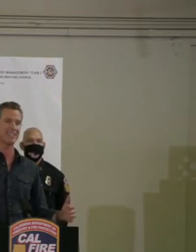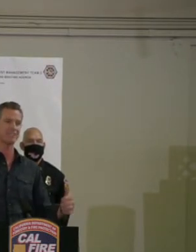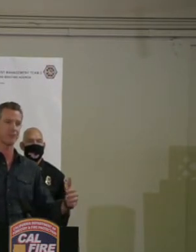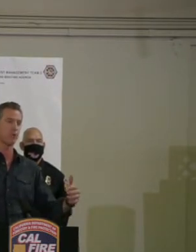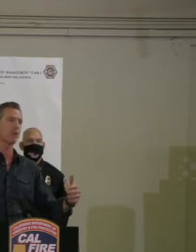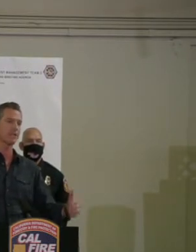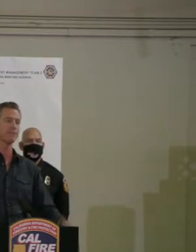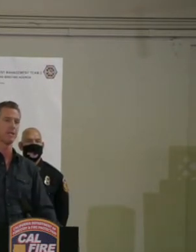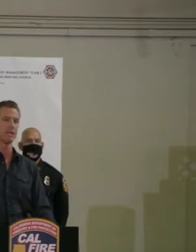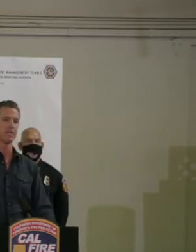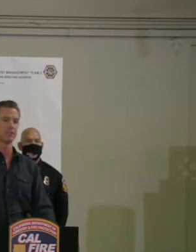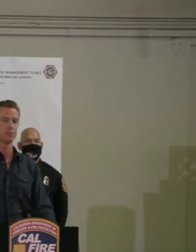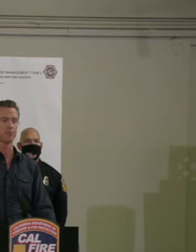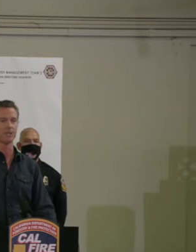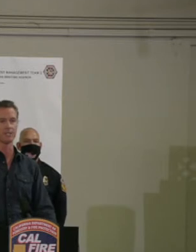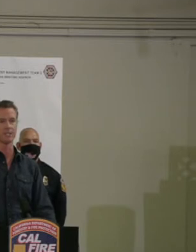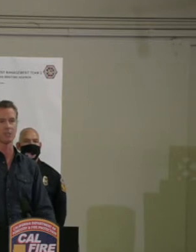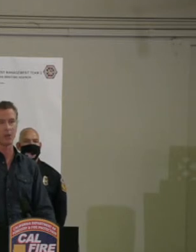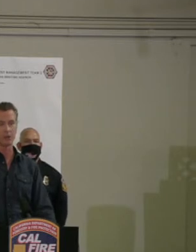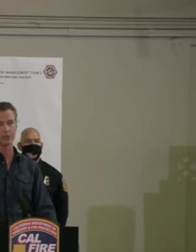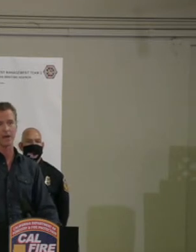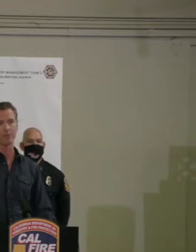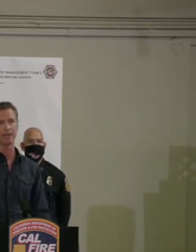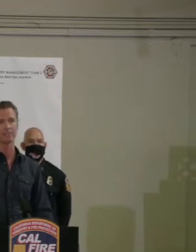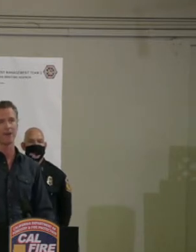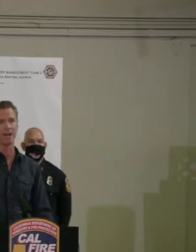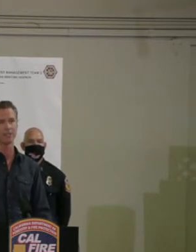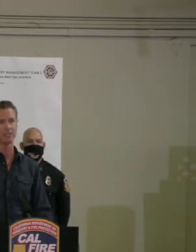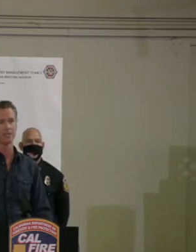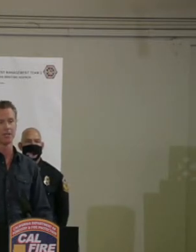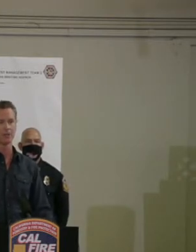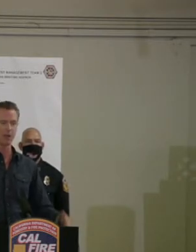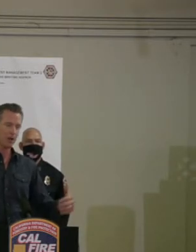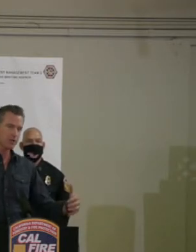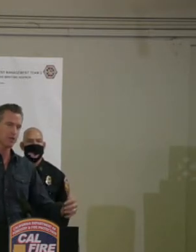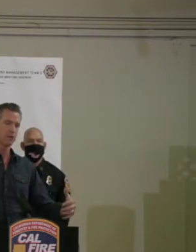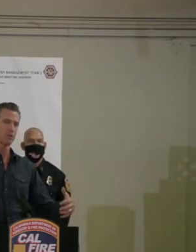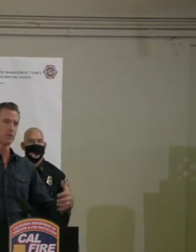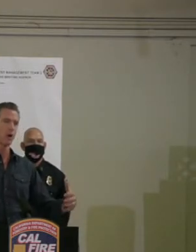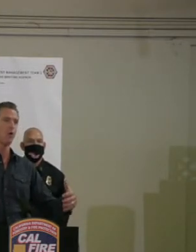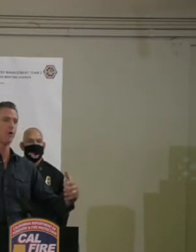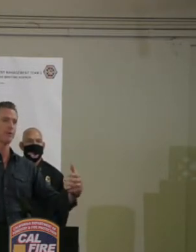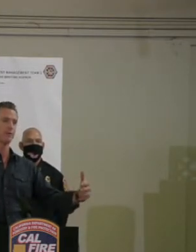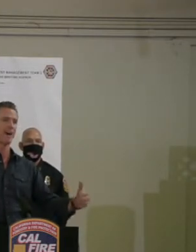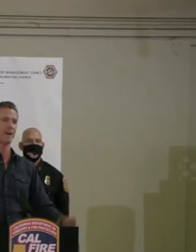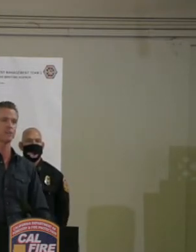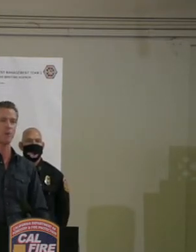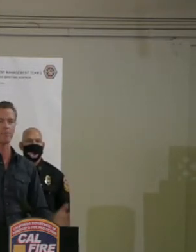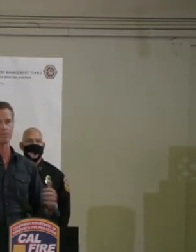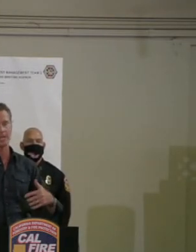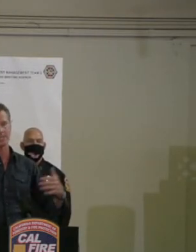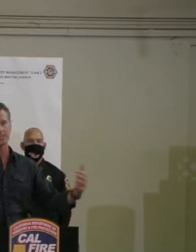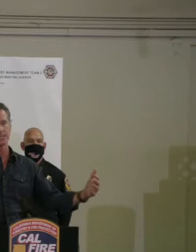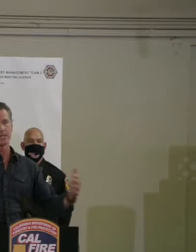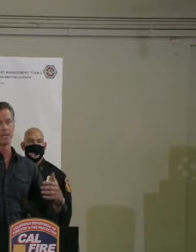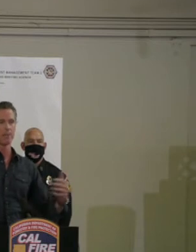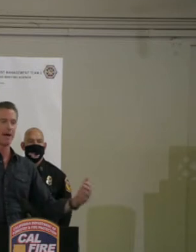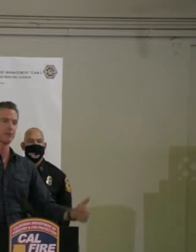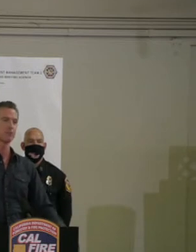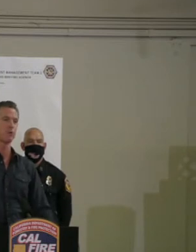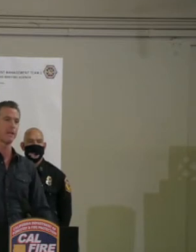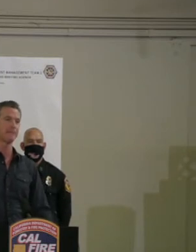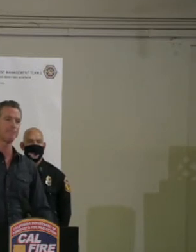a los bomberos tenemos 12 mil bomberos trabajando activamente para suprimir estos incendios de complejos grandes el